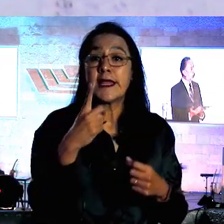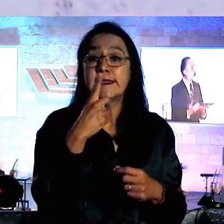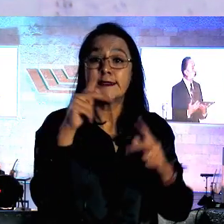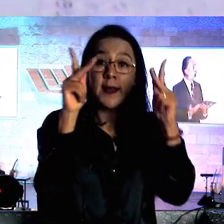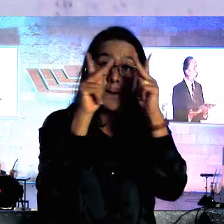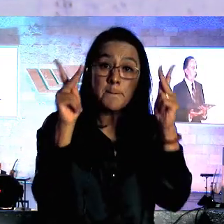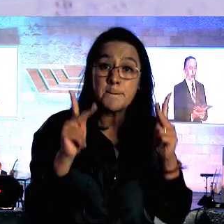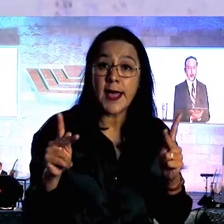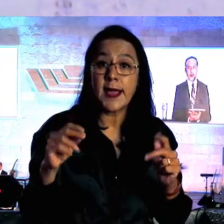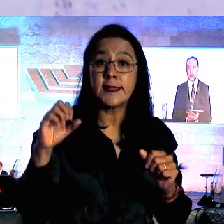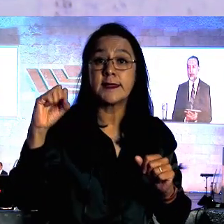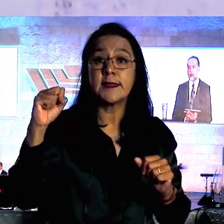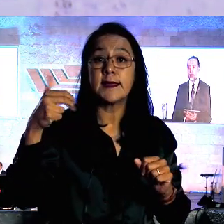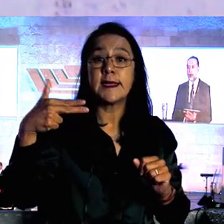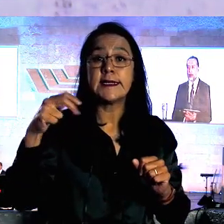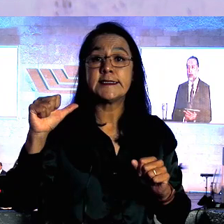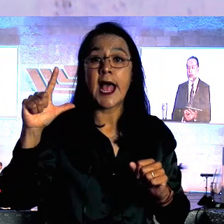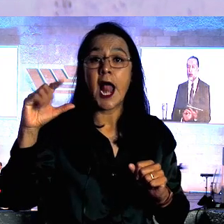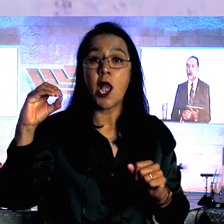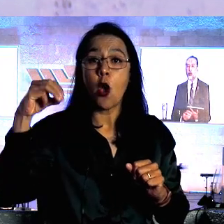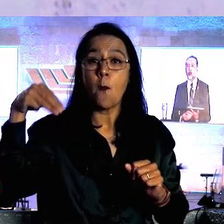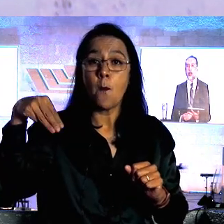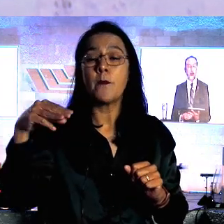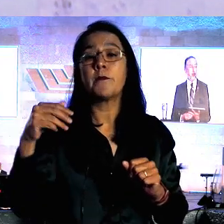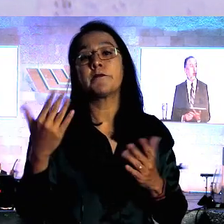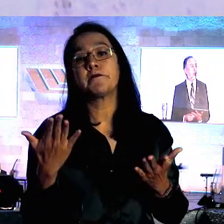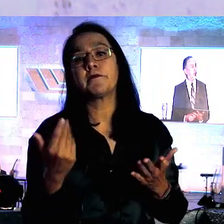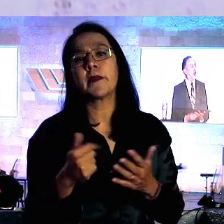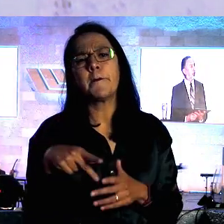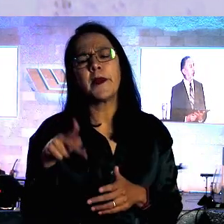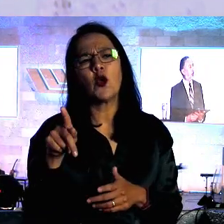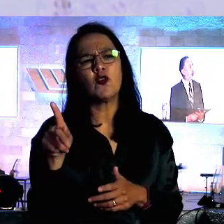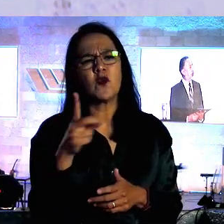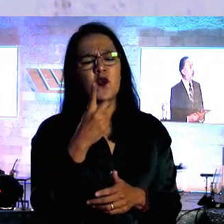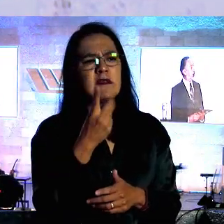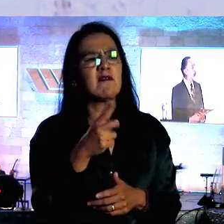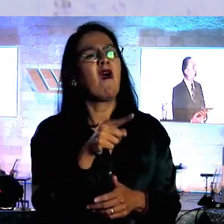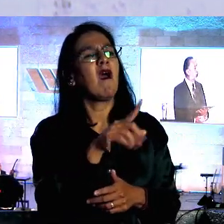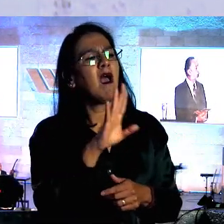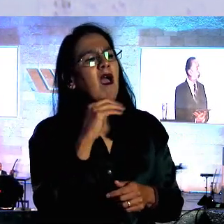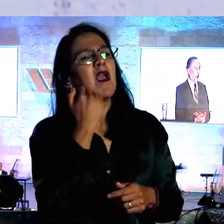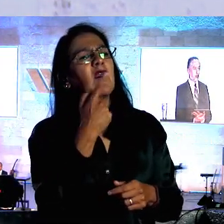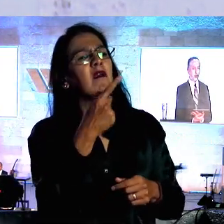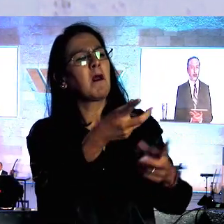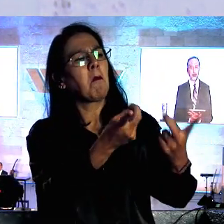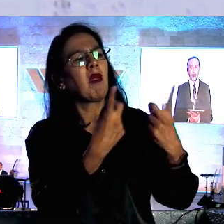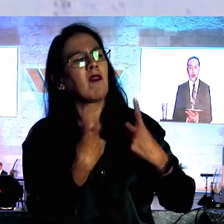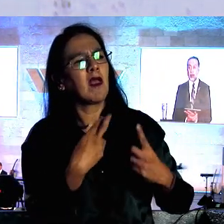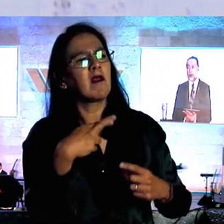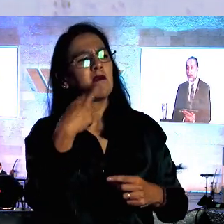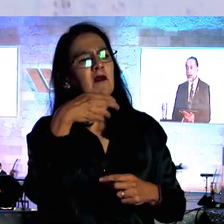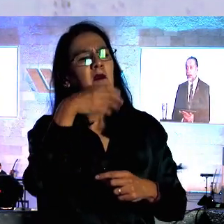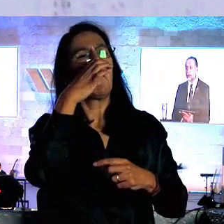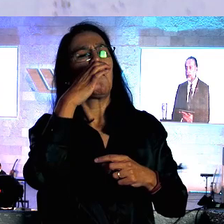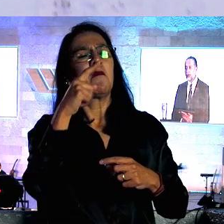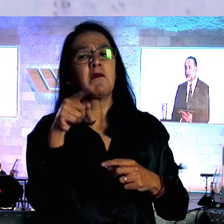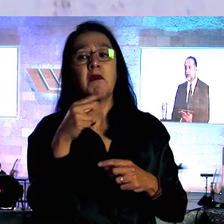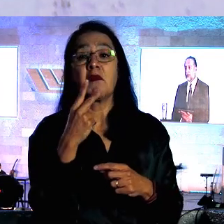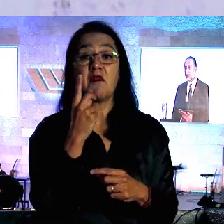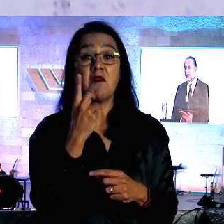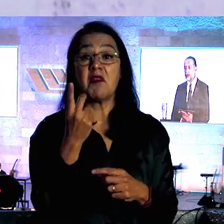Es un saludo. Pero si tú llegas diciendo, quiero que me sirvan un refresco, sin decir nada.